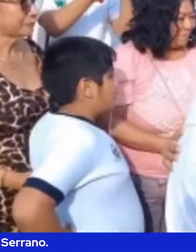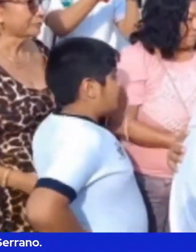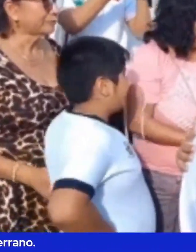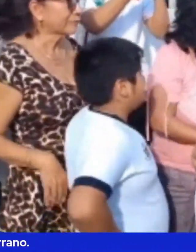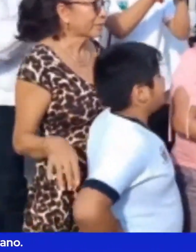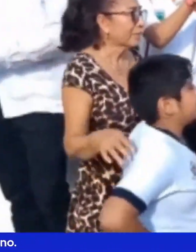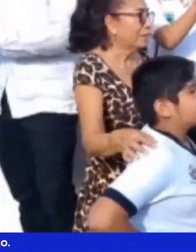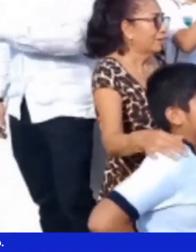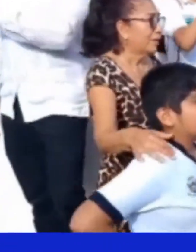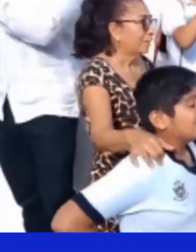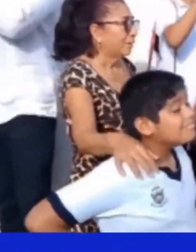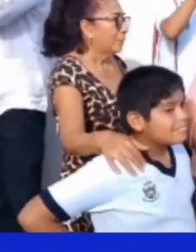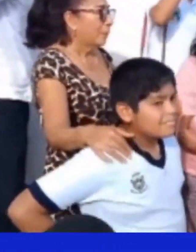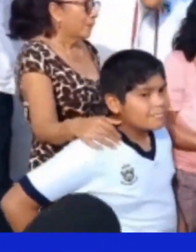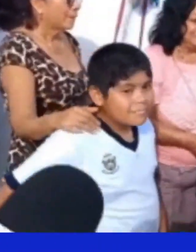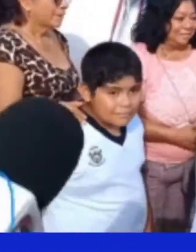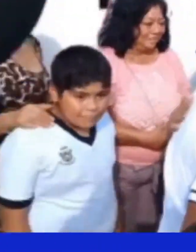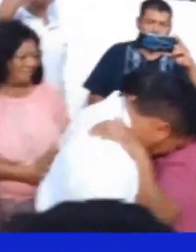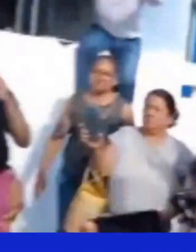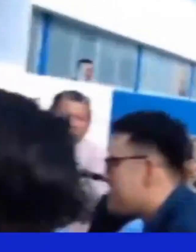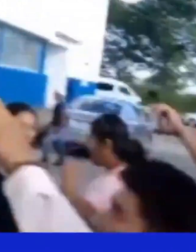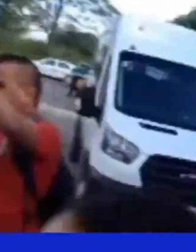ganas de llorar le dan a uno.